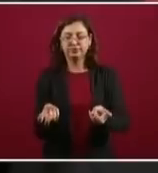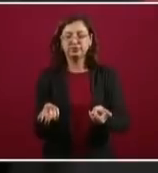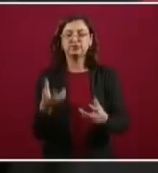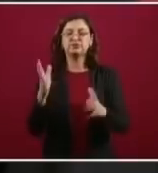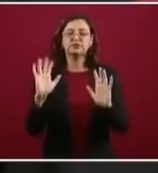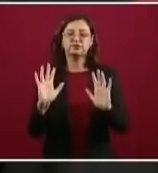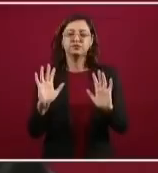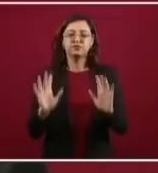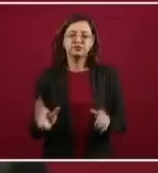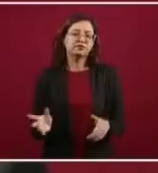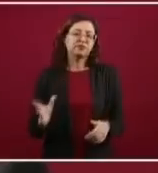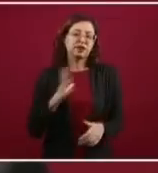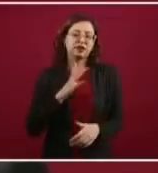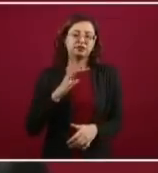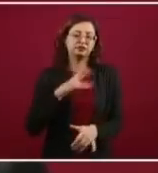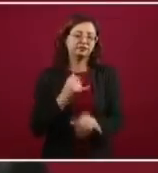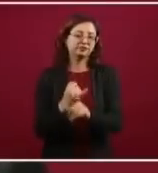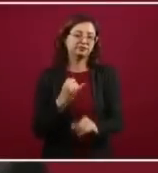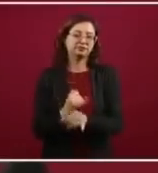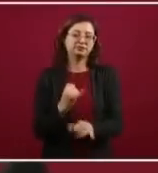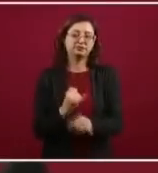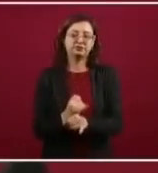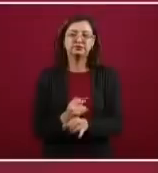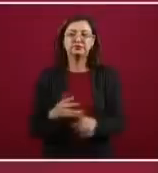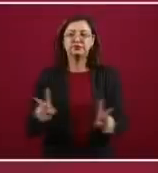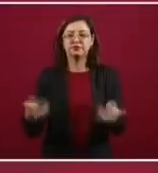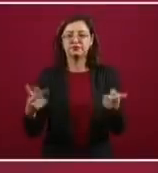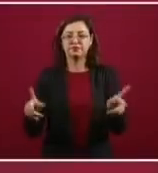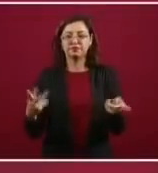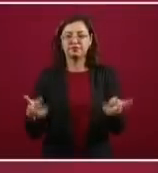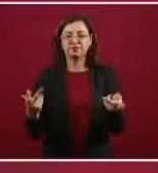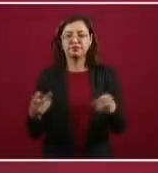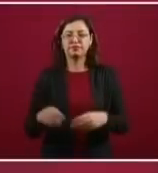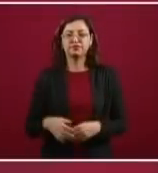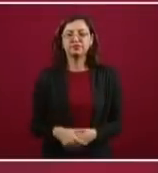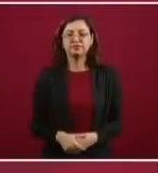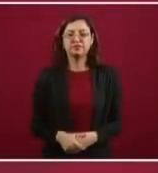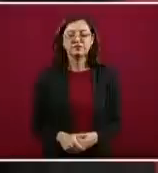las ventas que se hacen por internet.